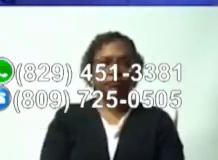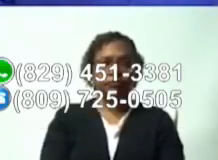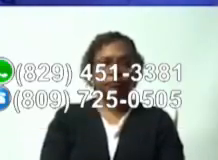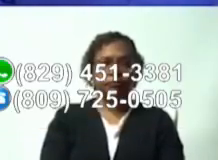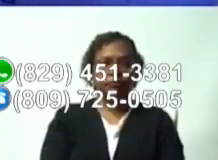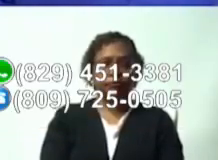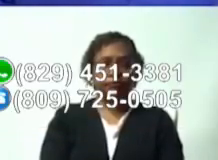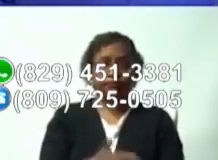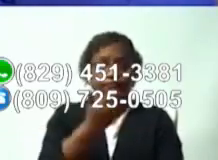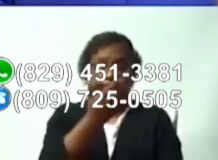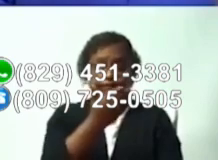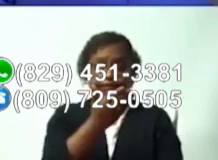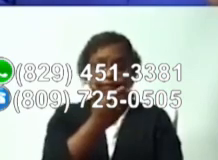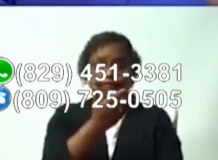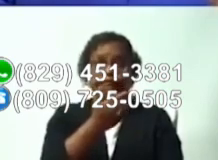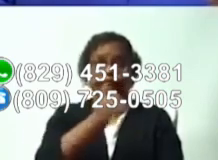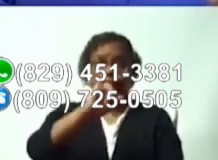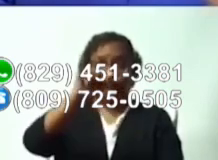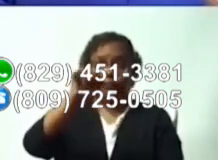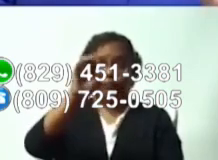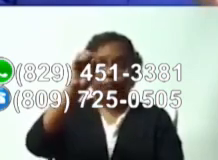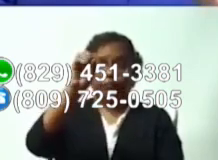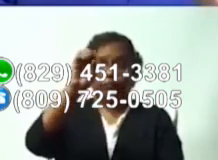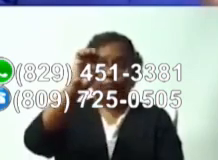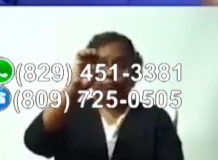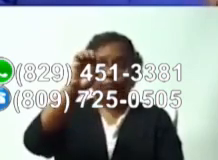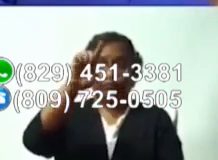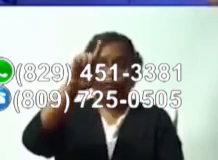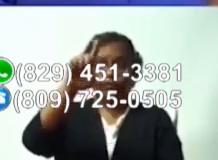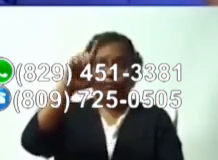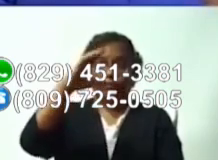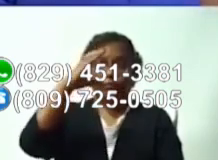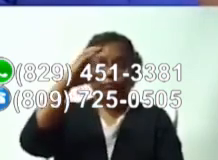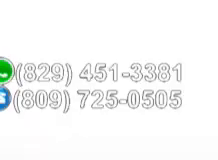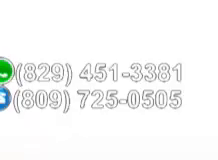y aquí está la pregunta del